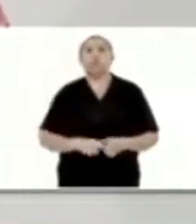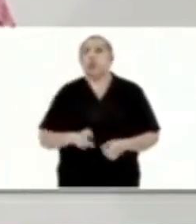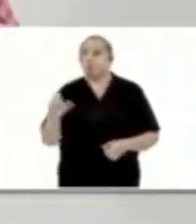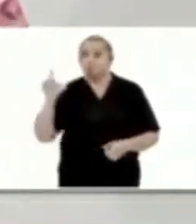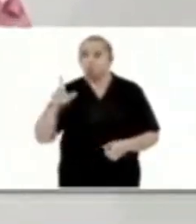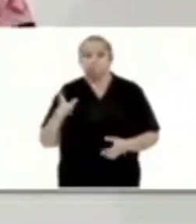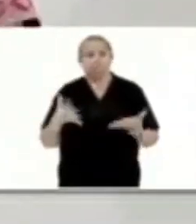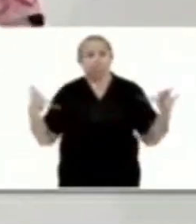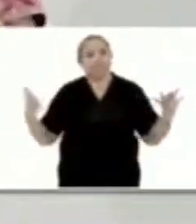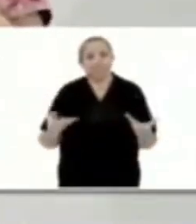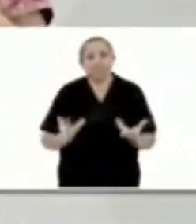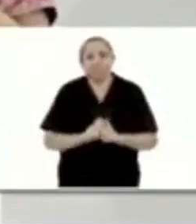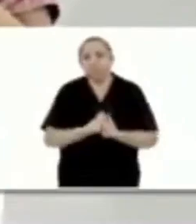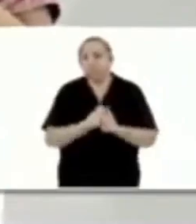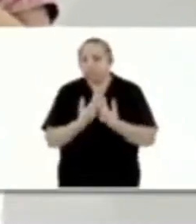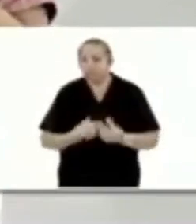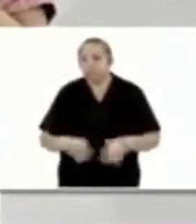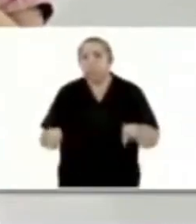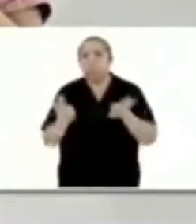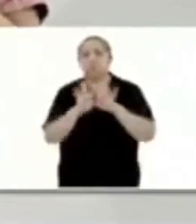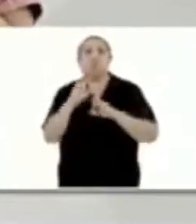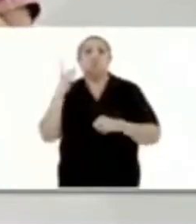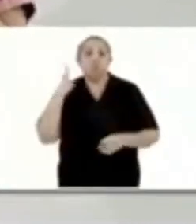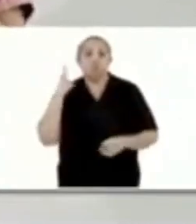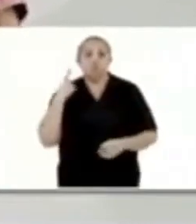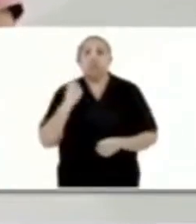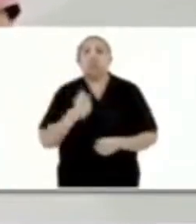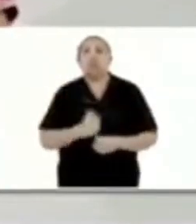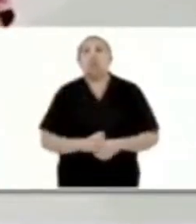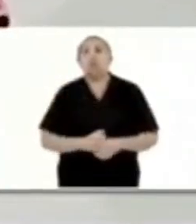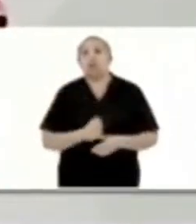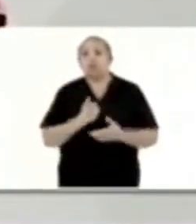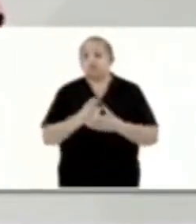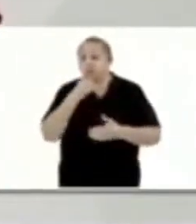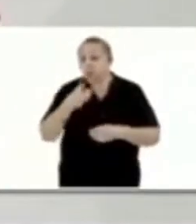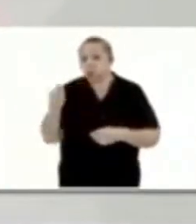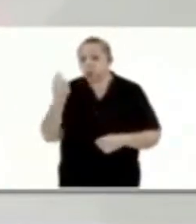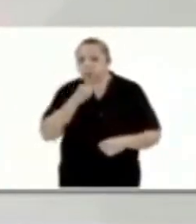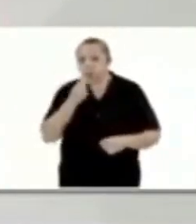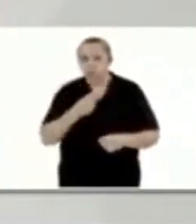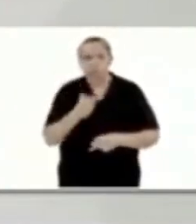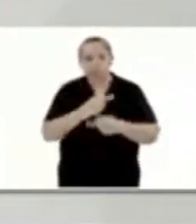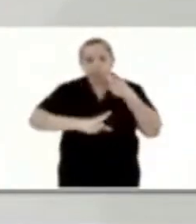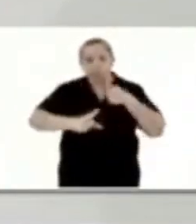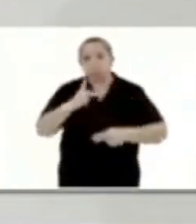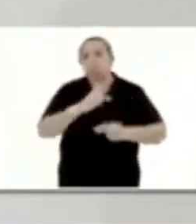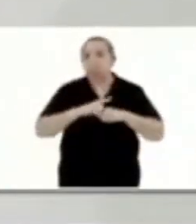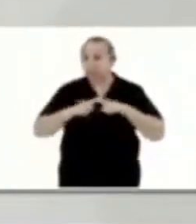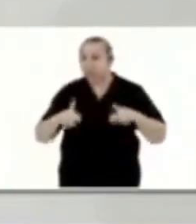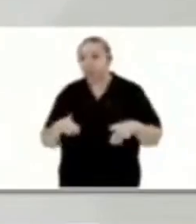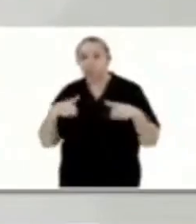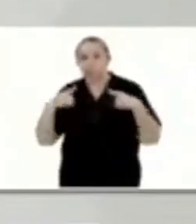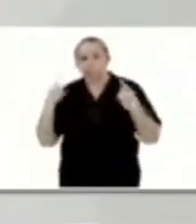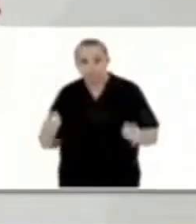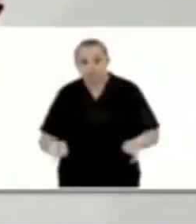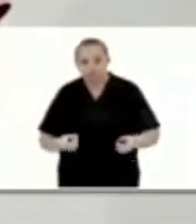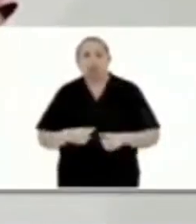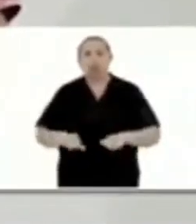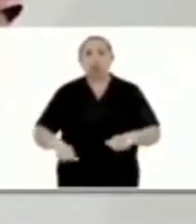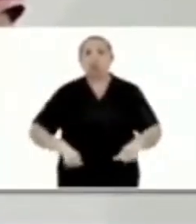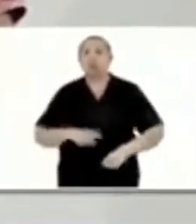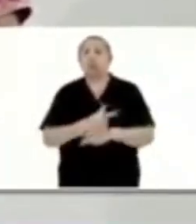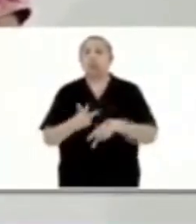cuando desarrollemos una estrategia de política de financiamiento con créditos preferenciales para